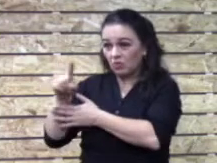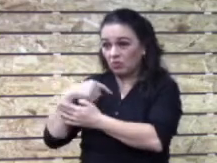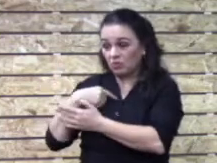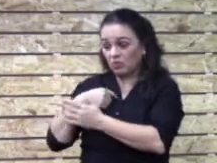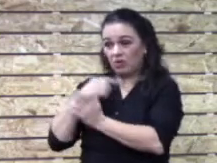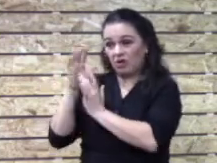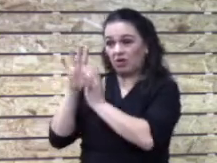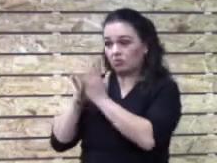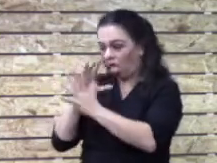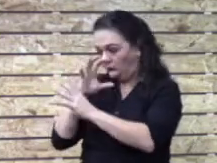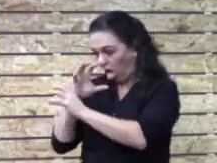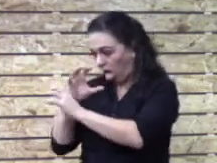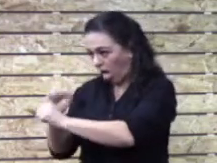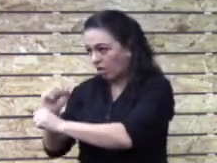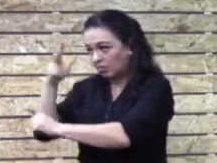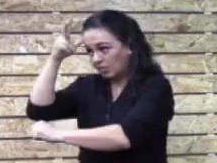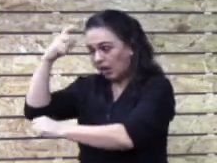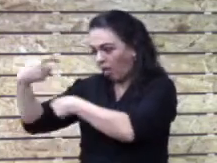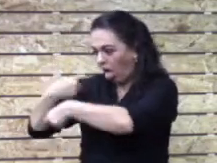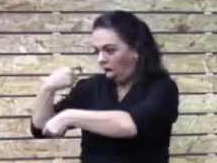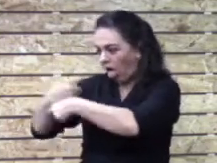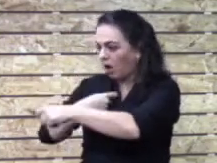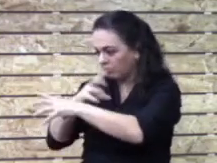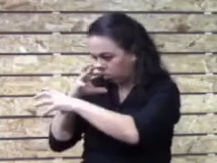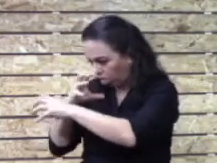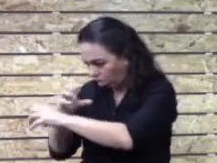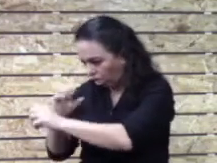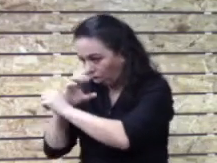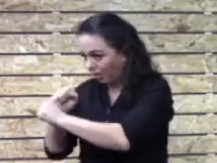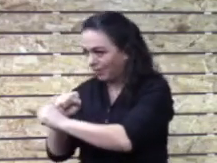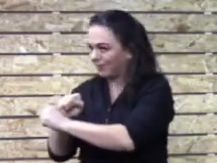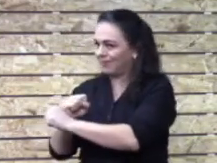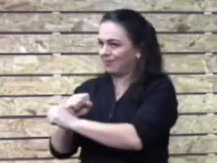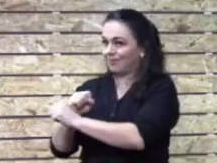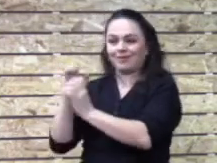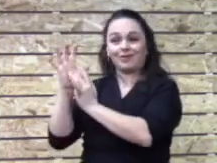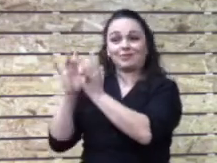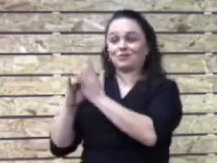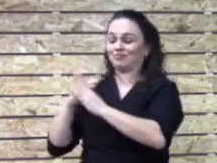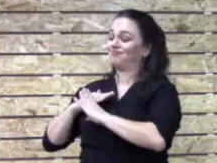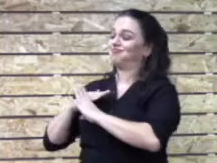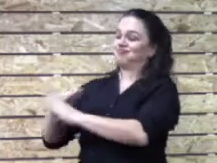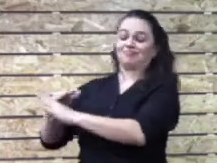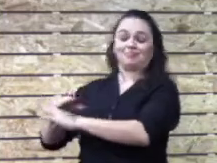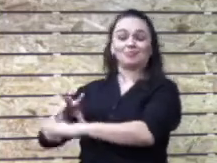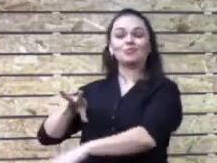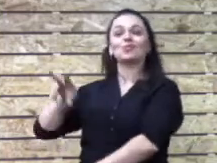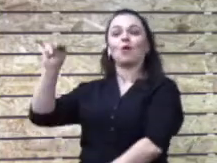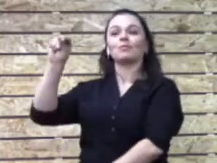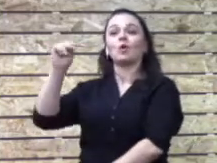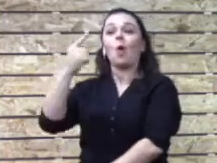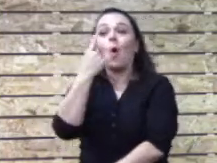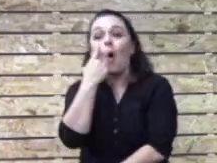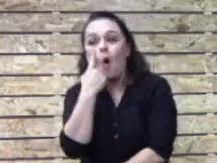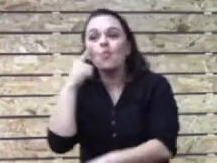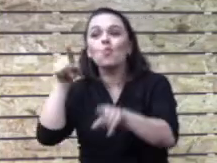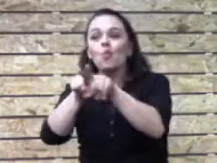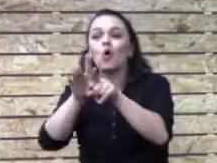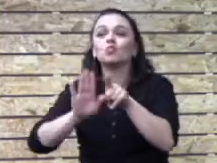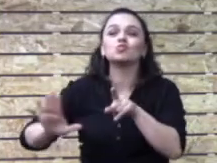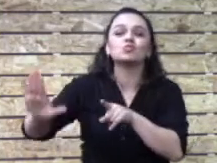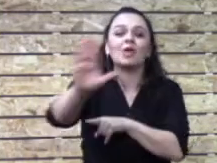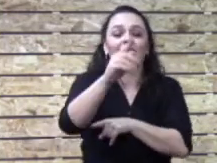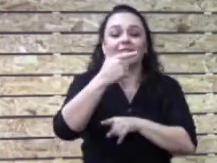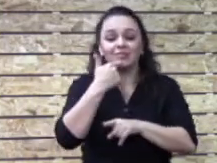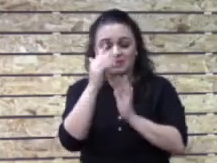cuidado cuando usted cita frases de la Biblia pensando que usted se puede cobijar con esas